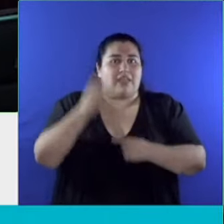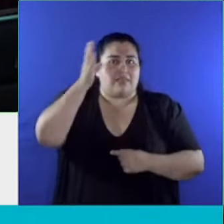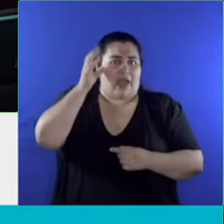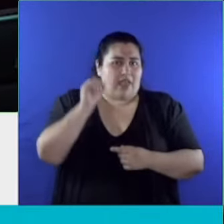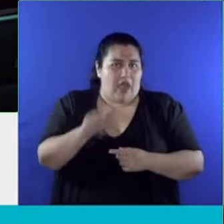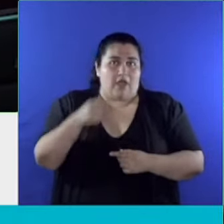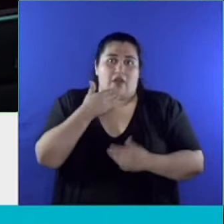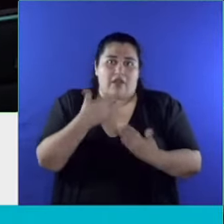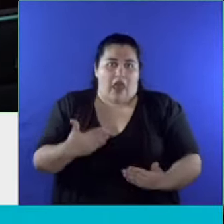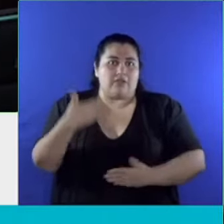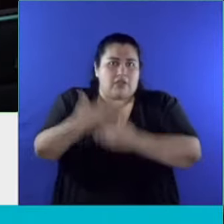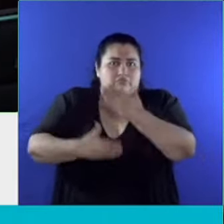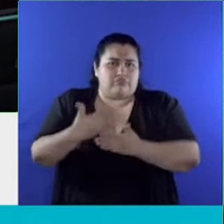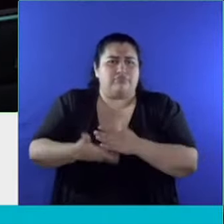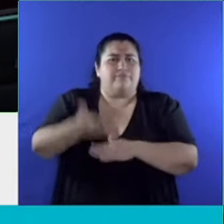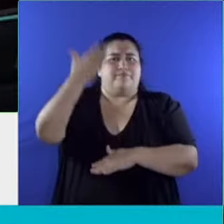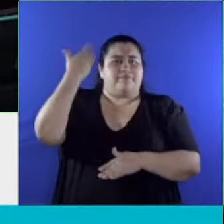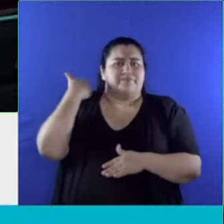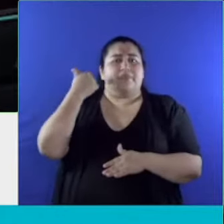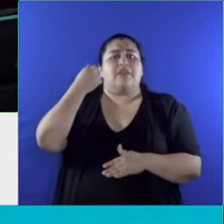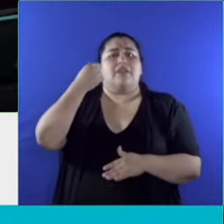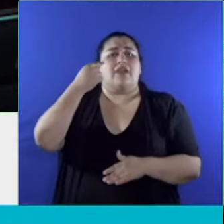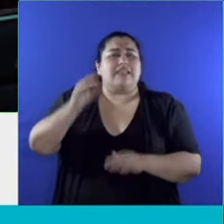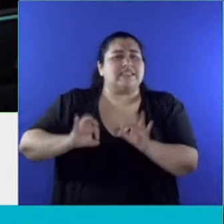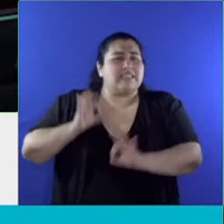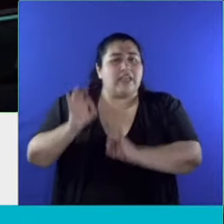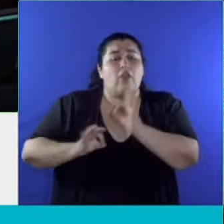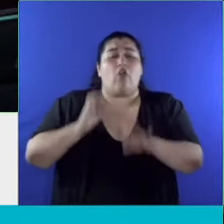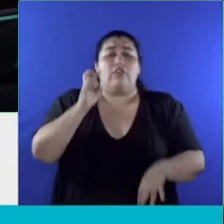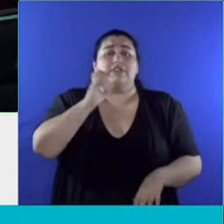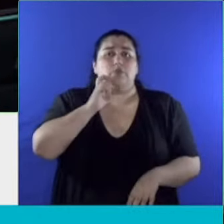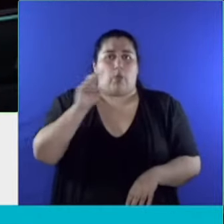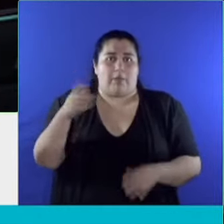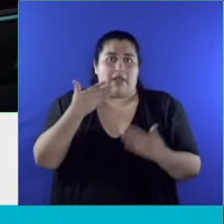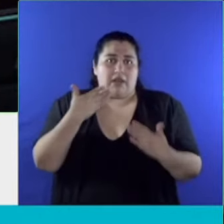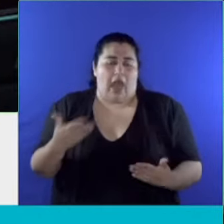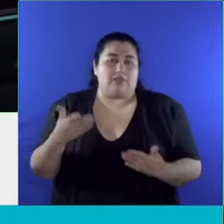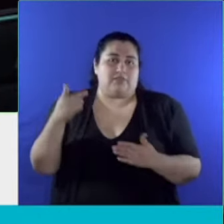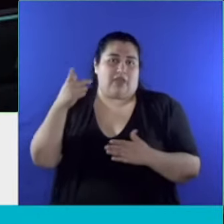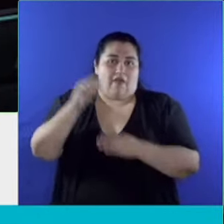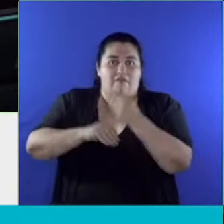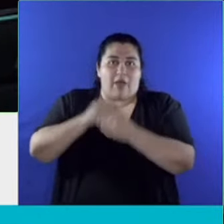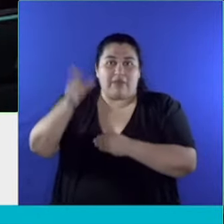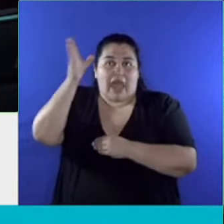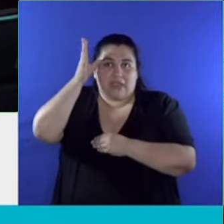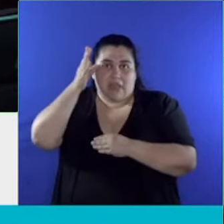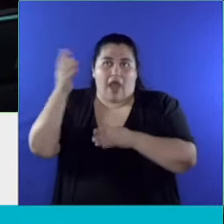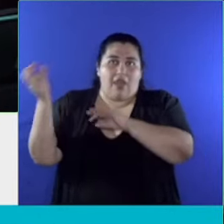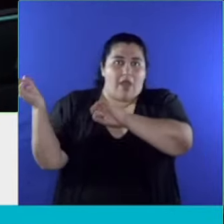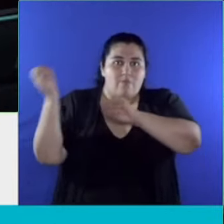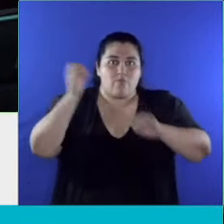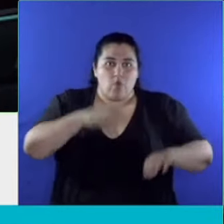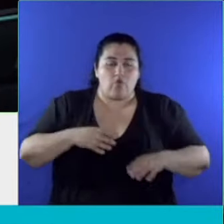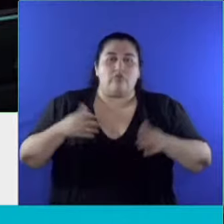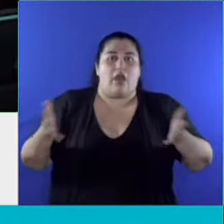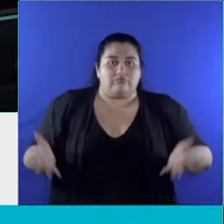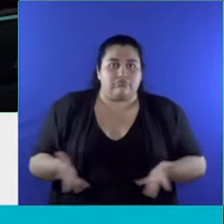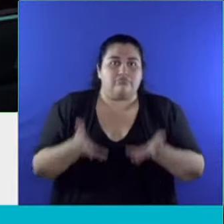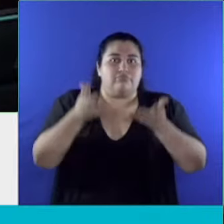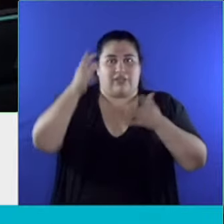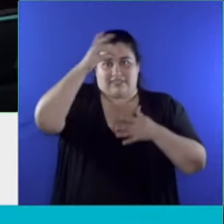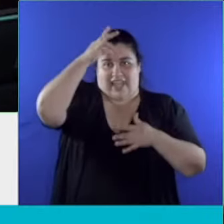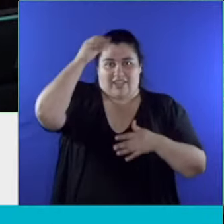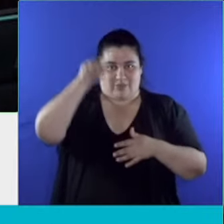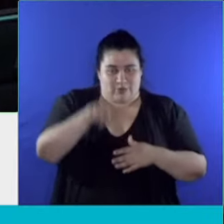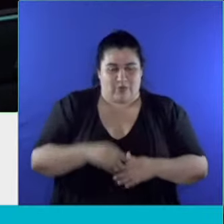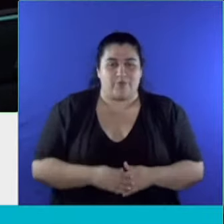levantaron allá por el fines del siglo XIX y creo que me siento muy orgulloso